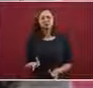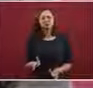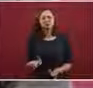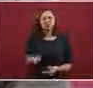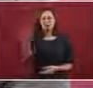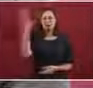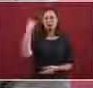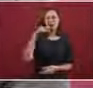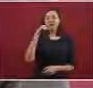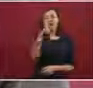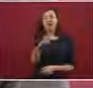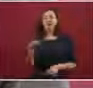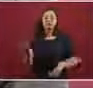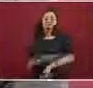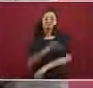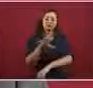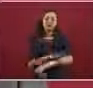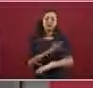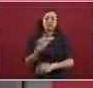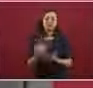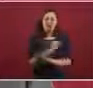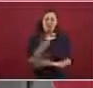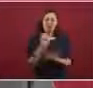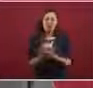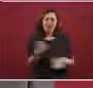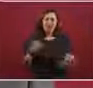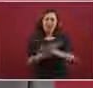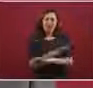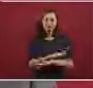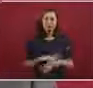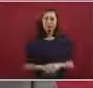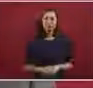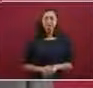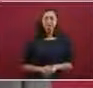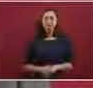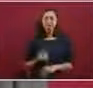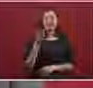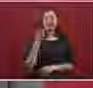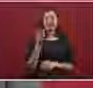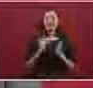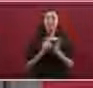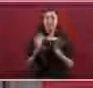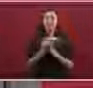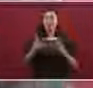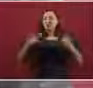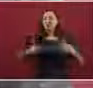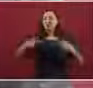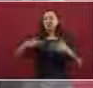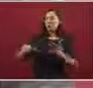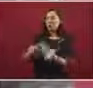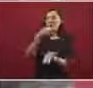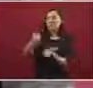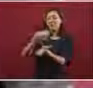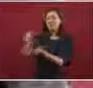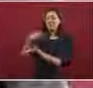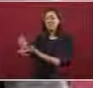energética, y se juntaron más de 3 millones de firmas